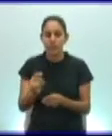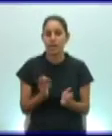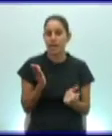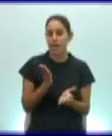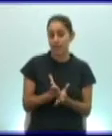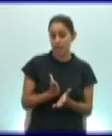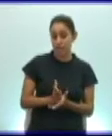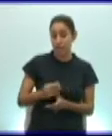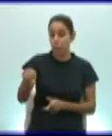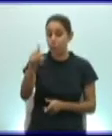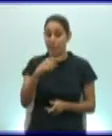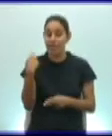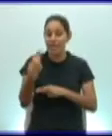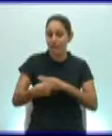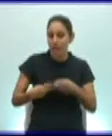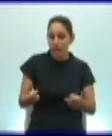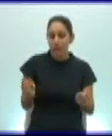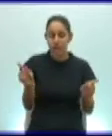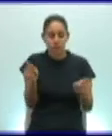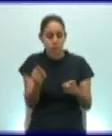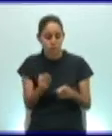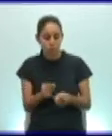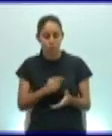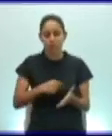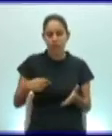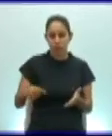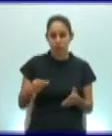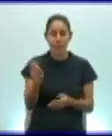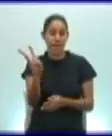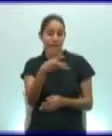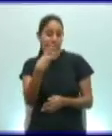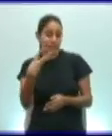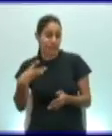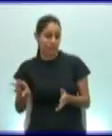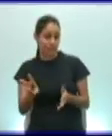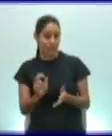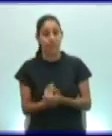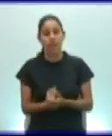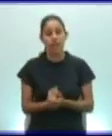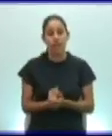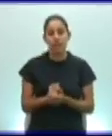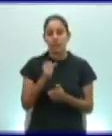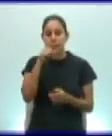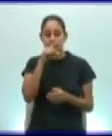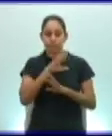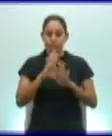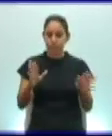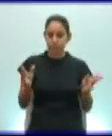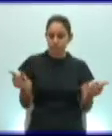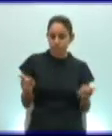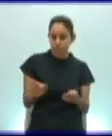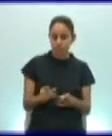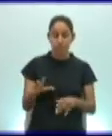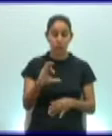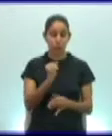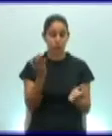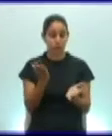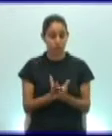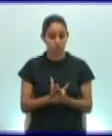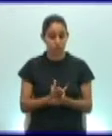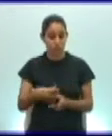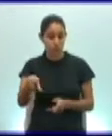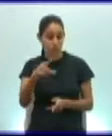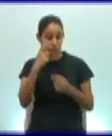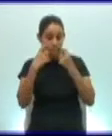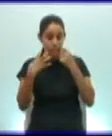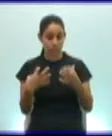ustedes trabajen, hagan resúmenes, hagan sus esquemas para que lleguen a conclusiones de todo el trabajo. Esto les sirve de base, pero no es un